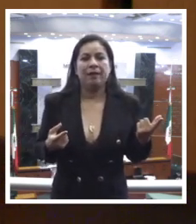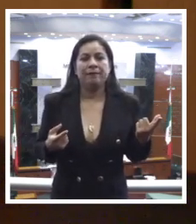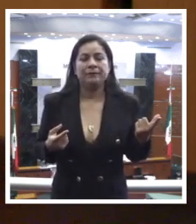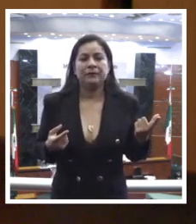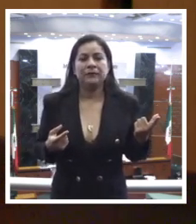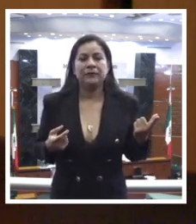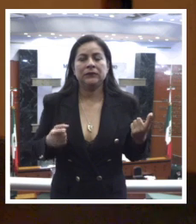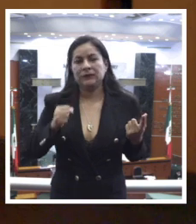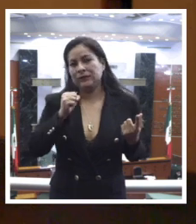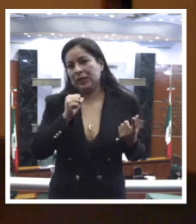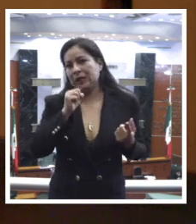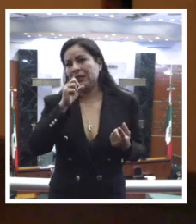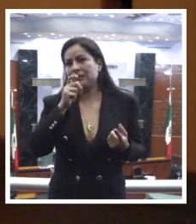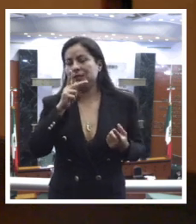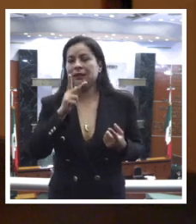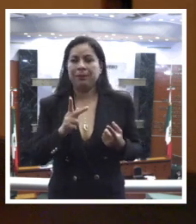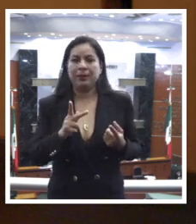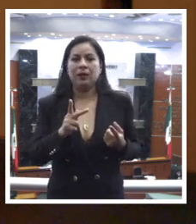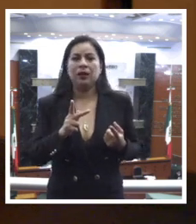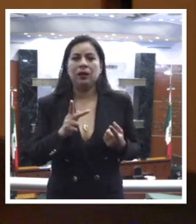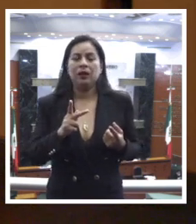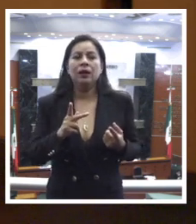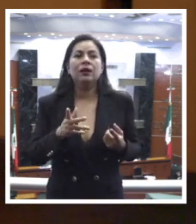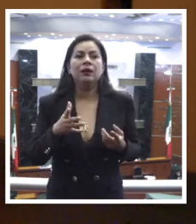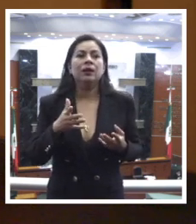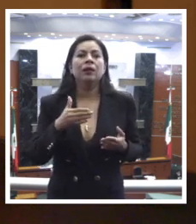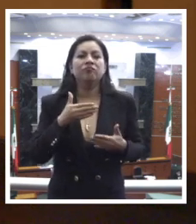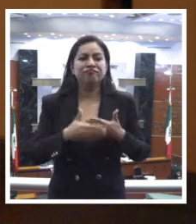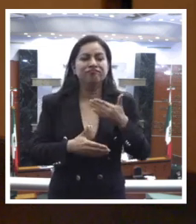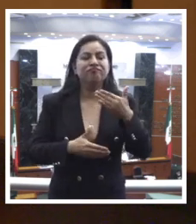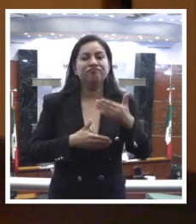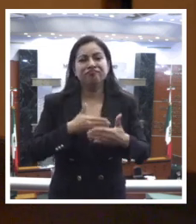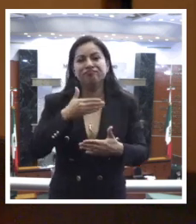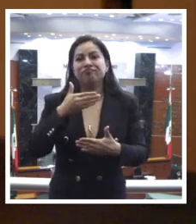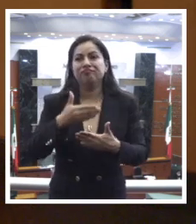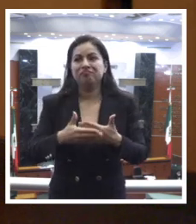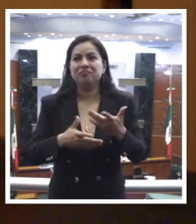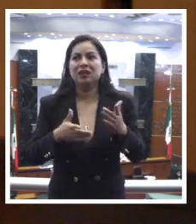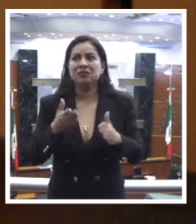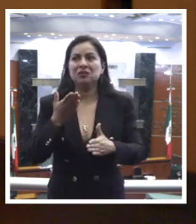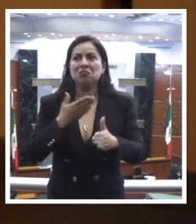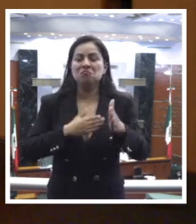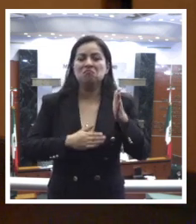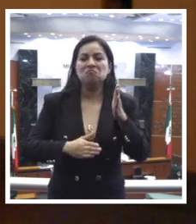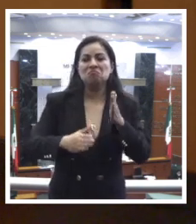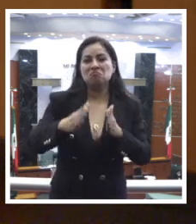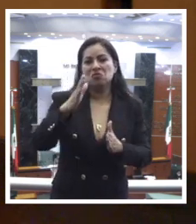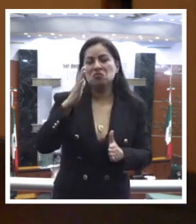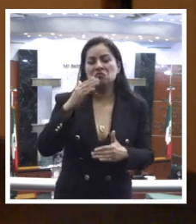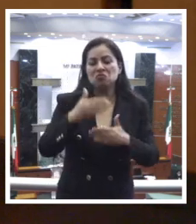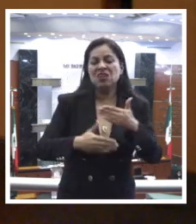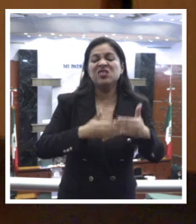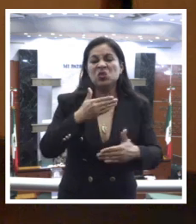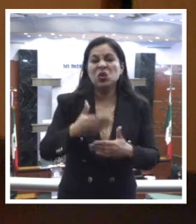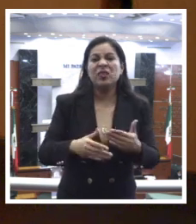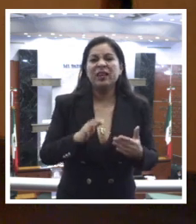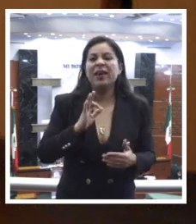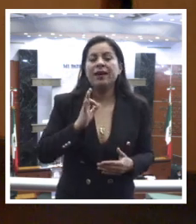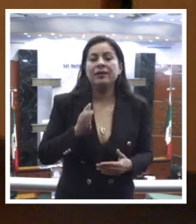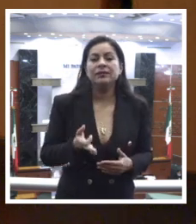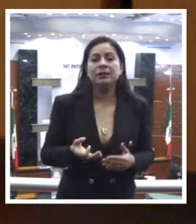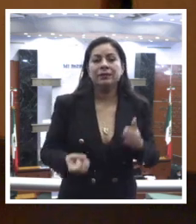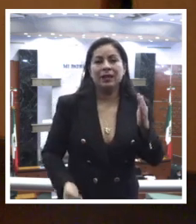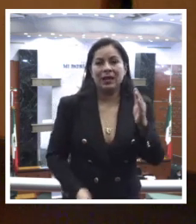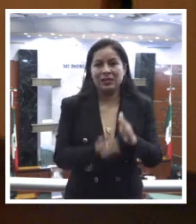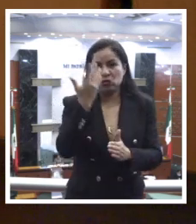de la Secretaría de Educación Guerrero que van transitando, diríamos, hacia el proceso de aceptar las